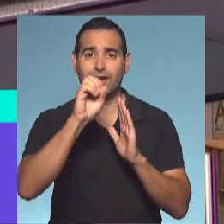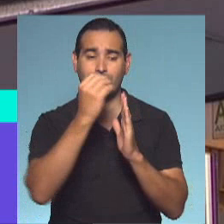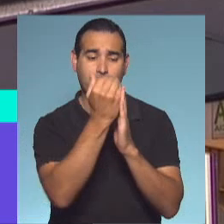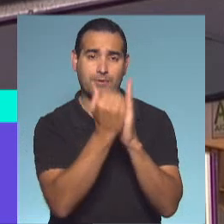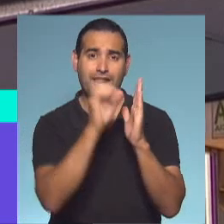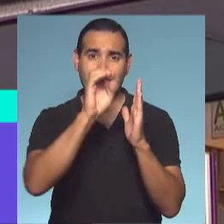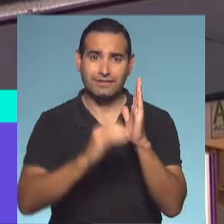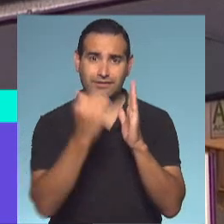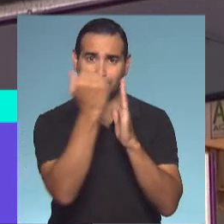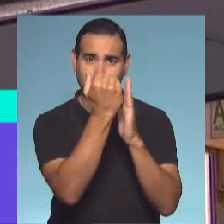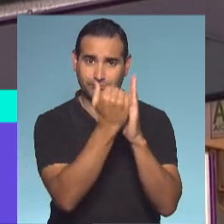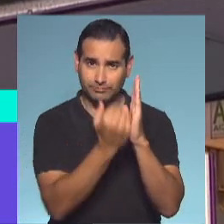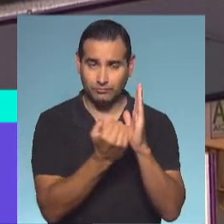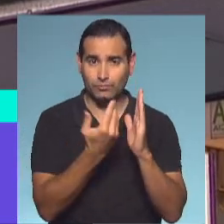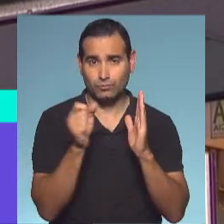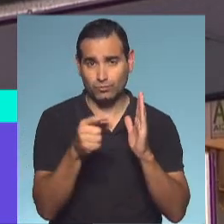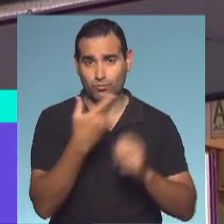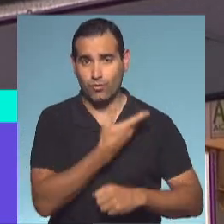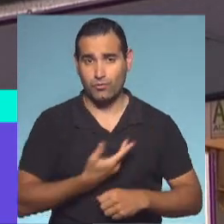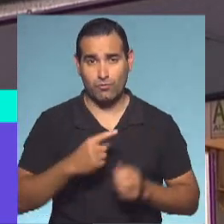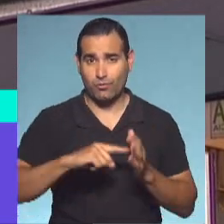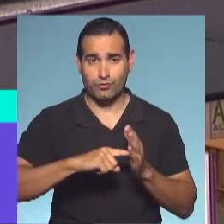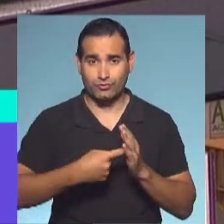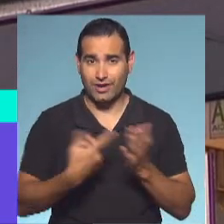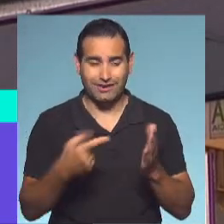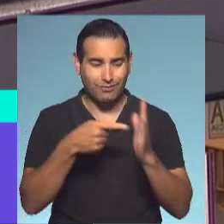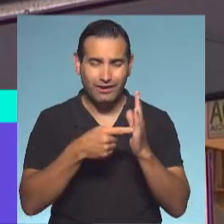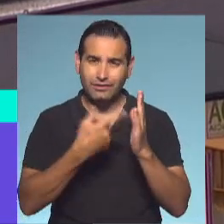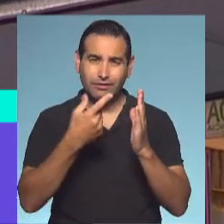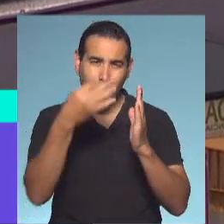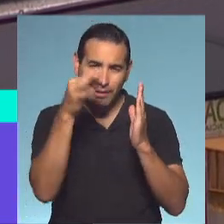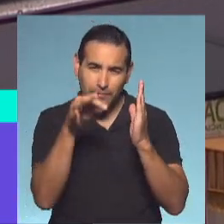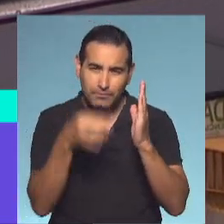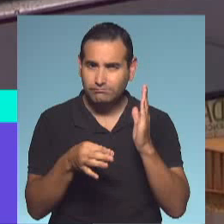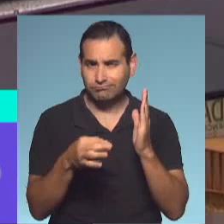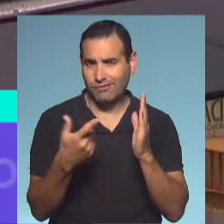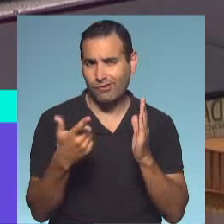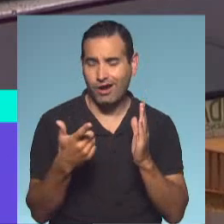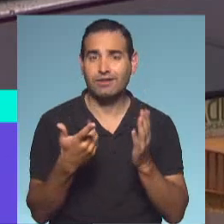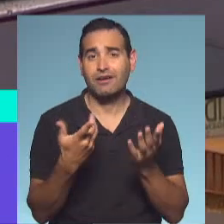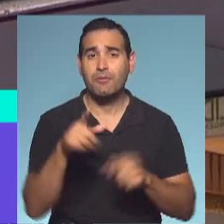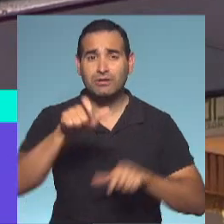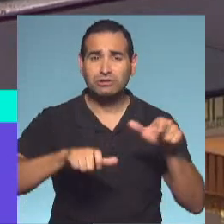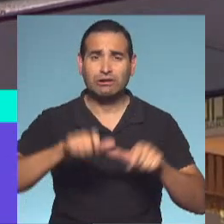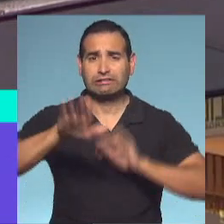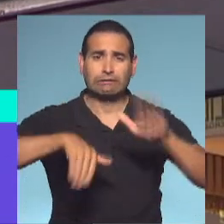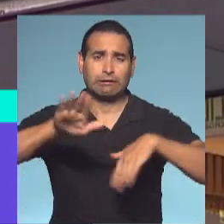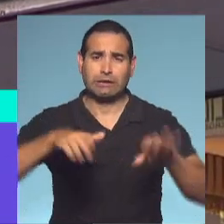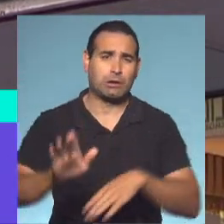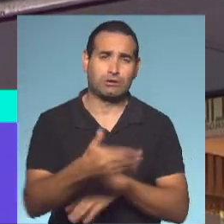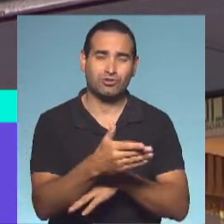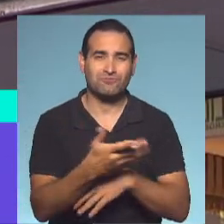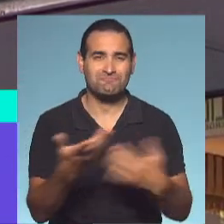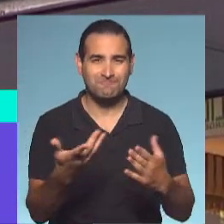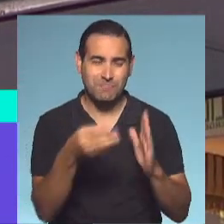del gobierno de la ciudad y que no fueron de alguna manera chequeados y que fue llamando a la gente de una manera compulsiva, es decir, no